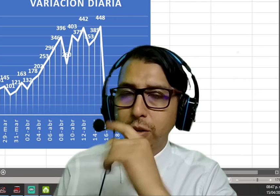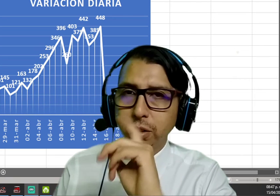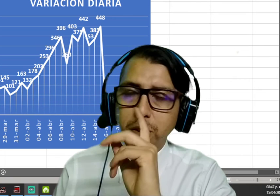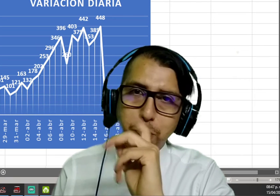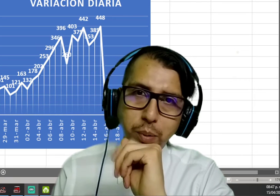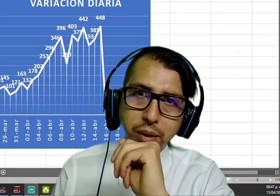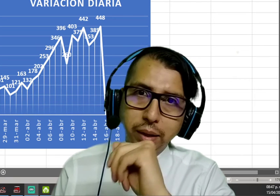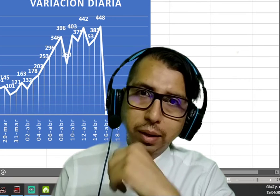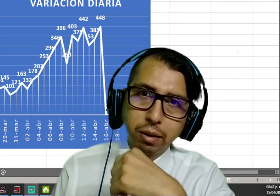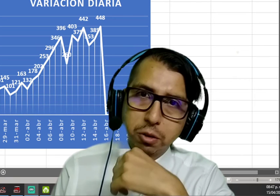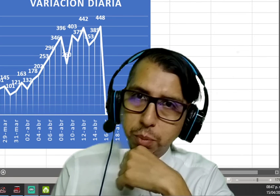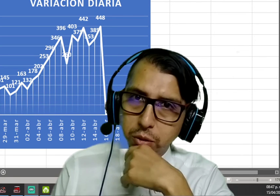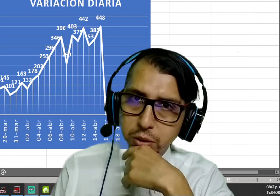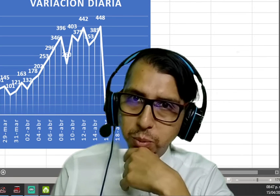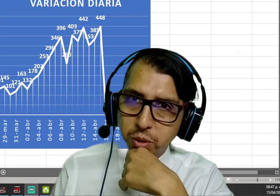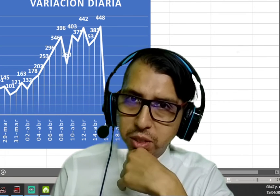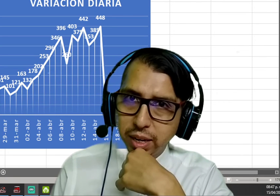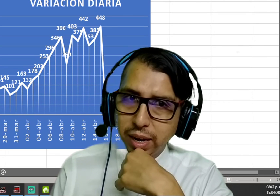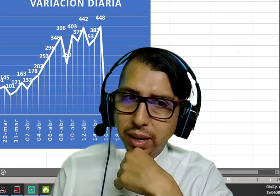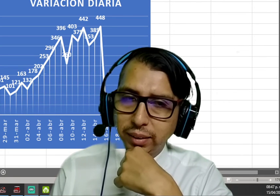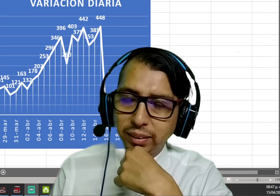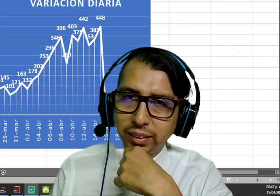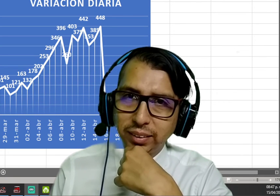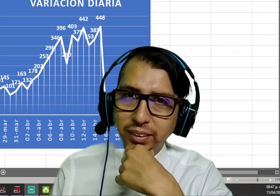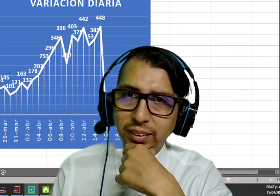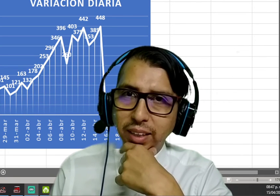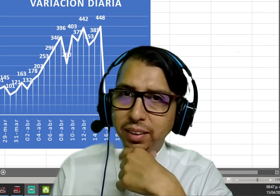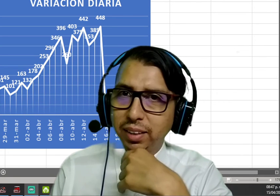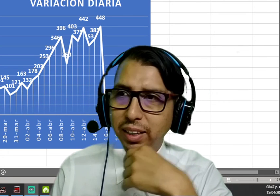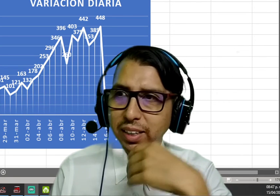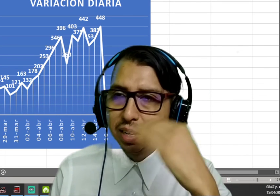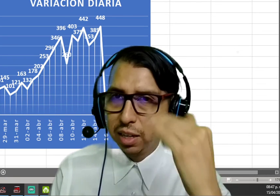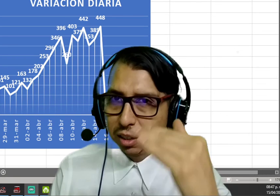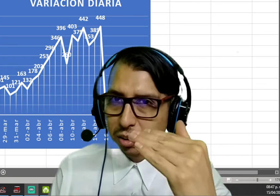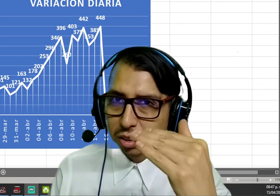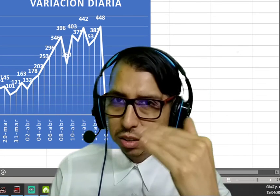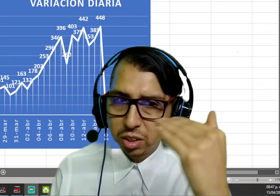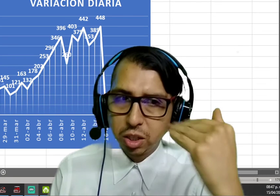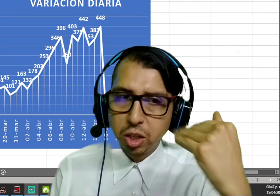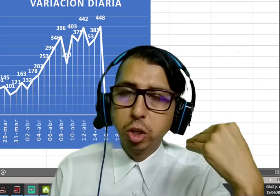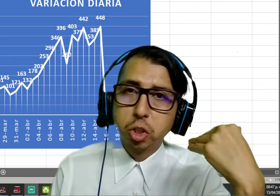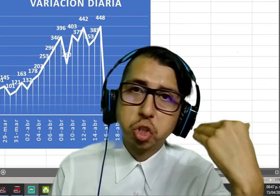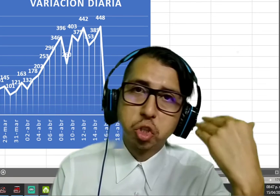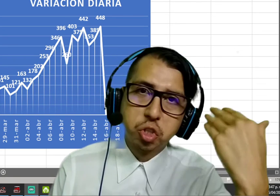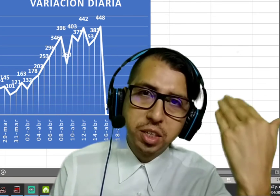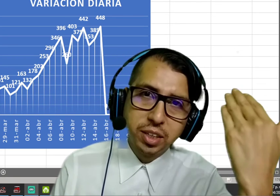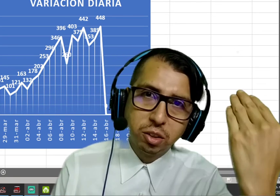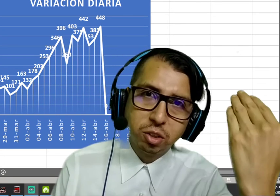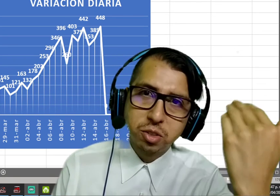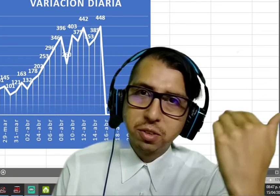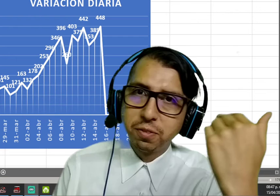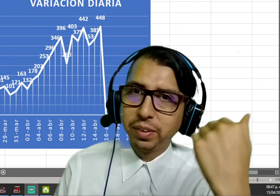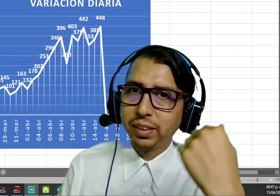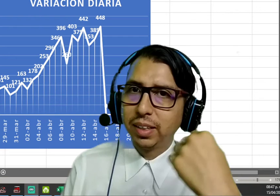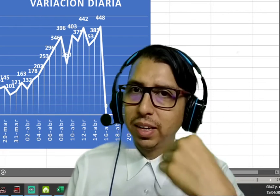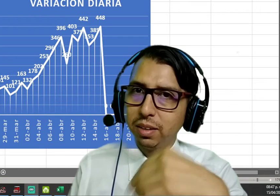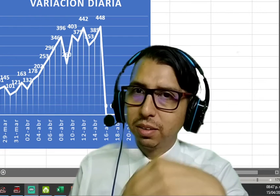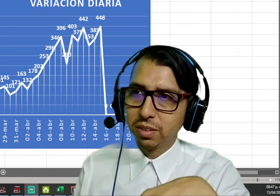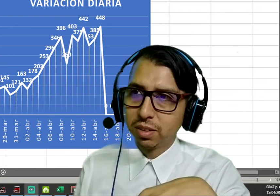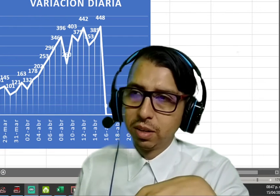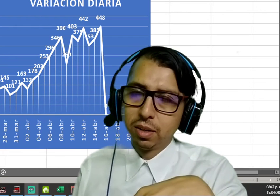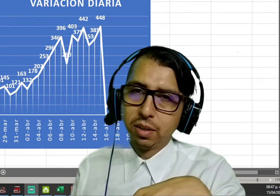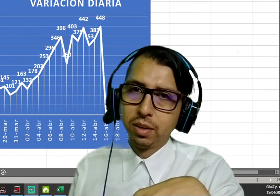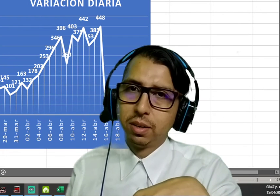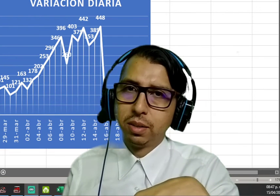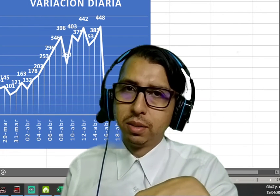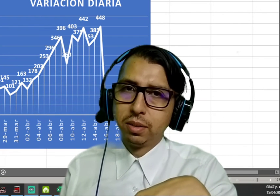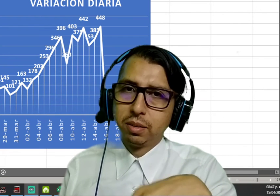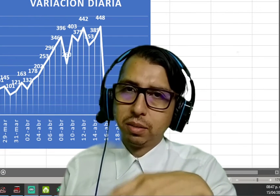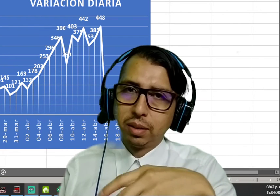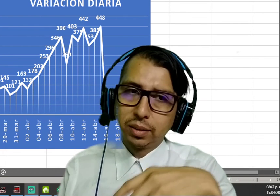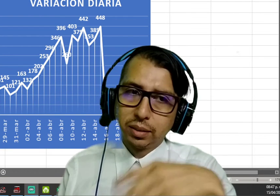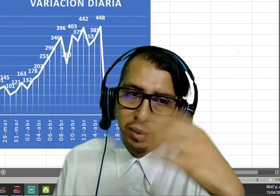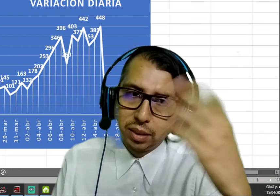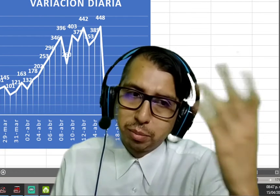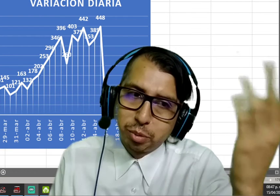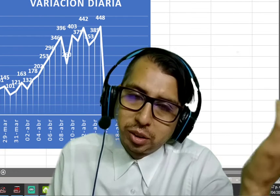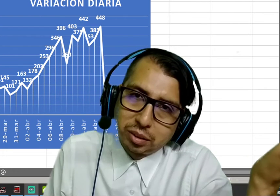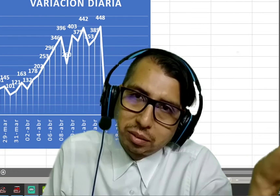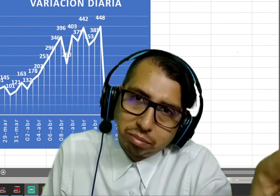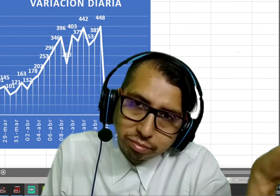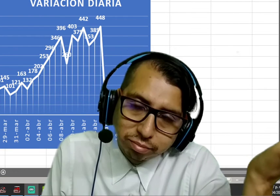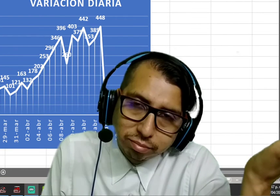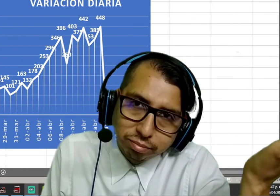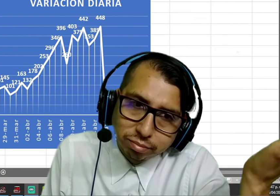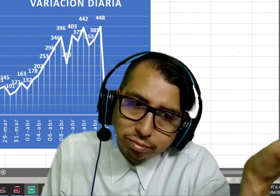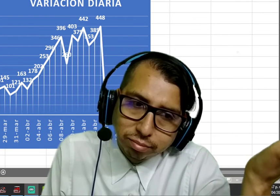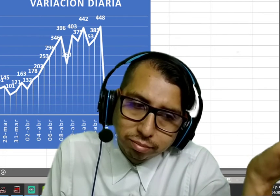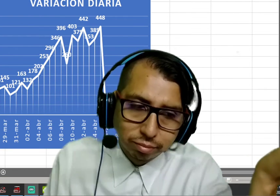que no nos sorprenda que los próximos días exista entre 500 y 800 infectados. Así que